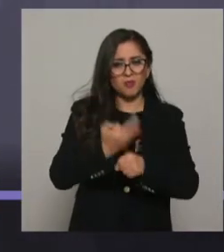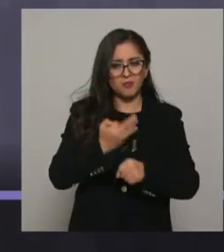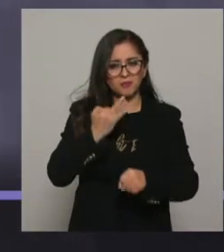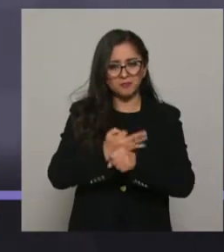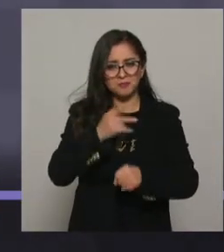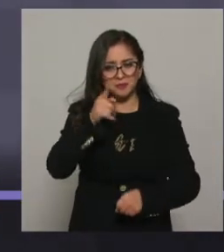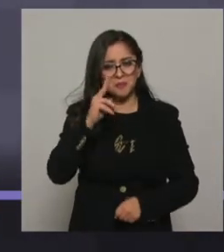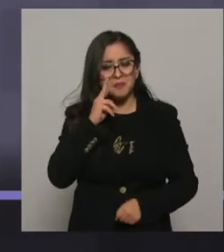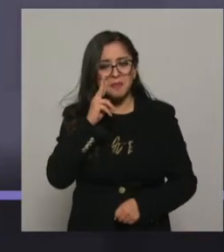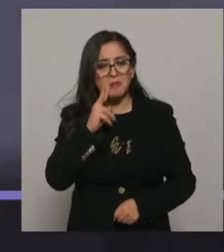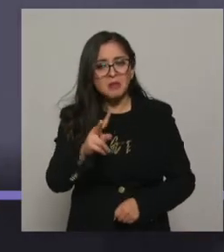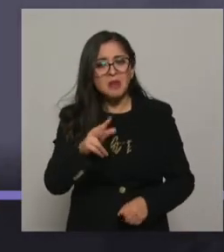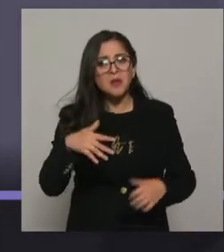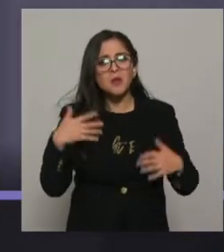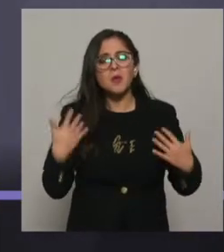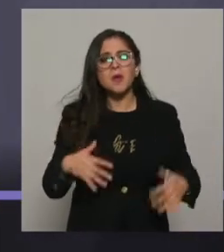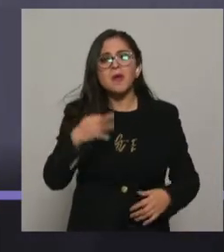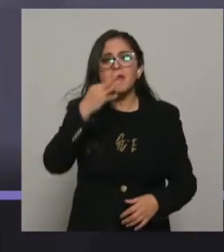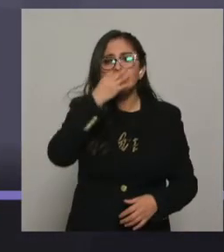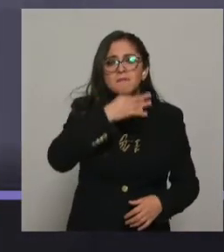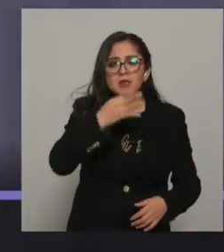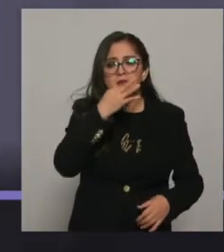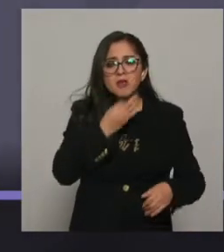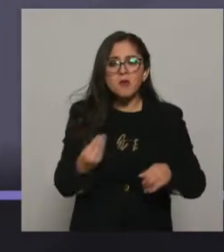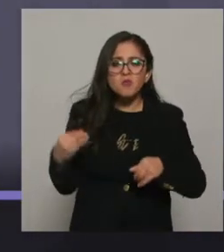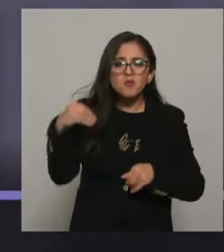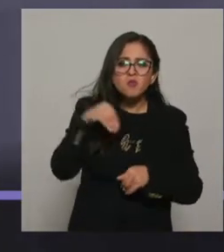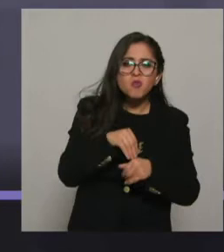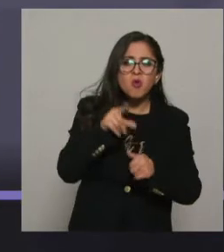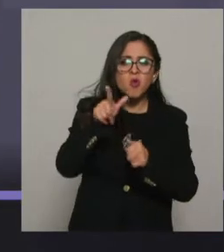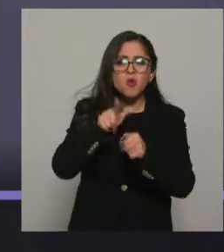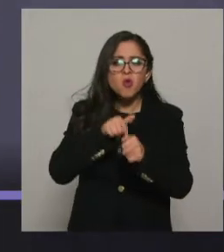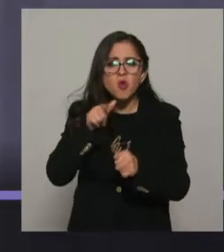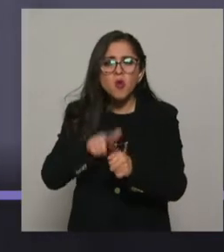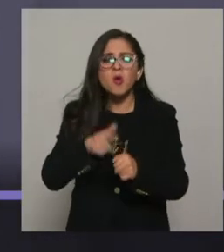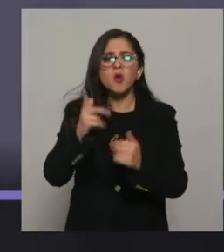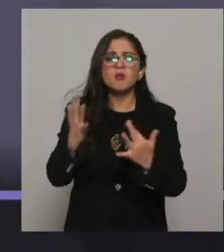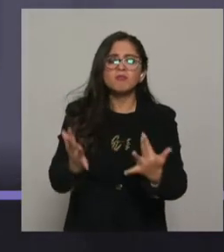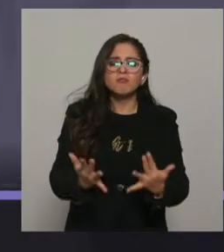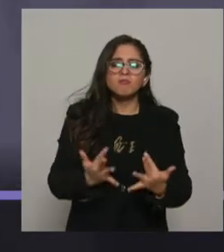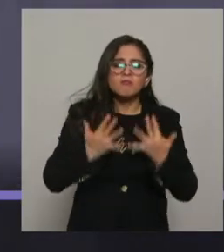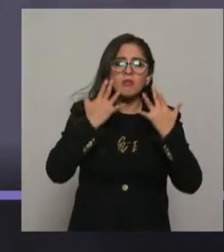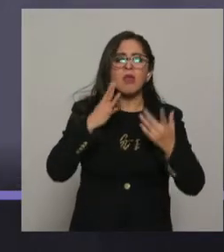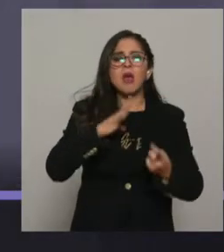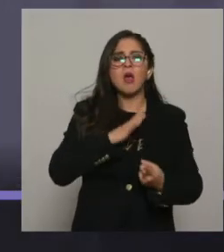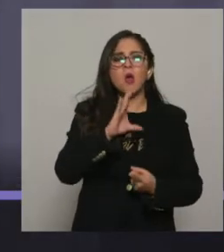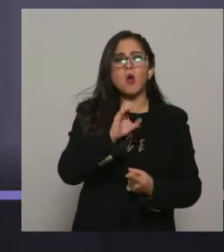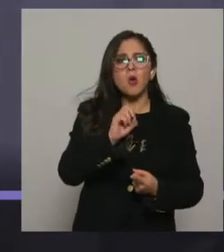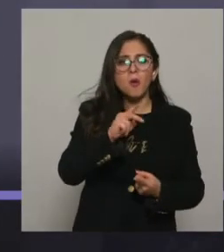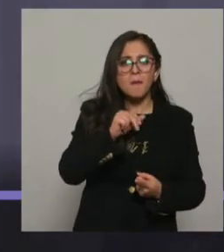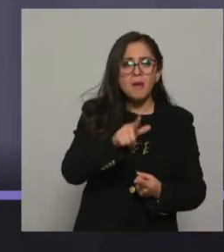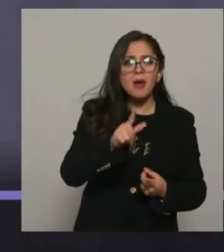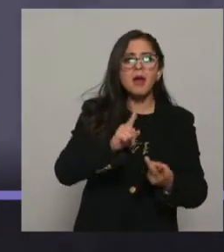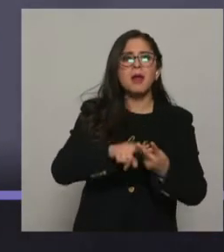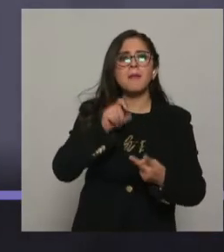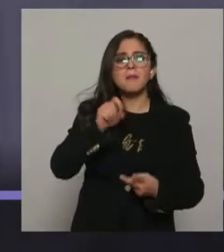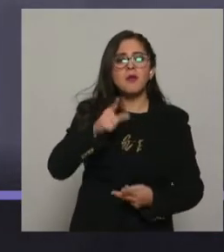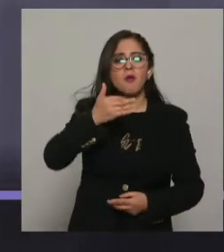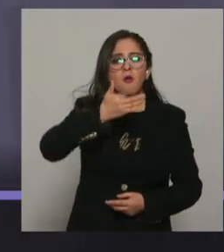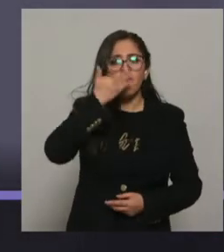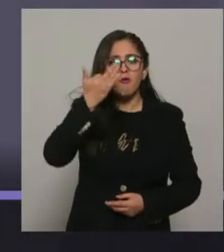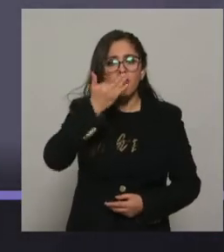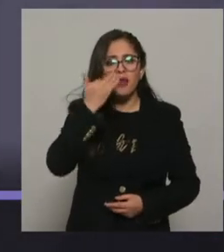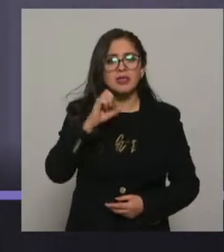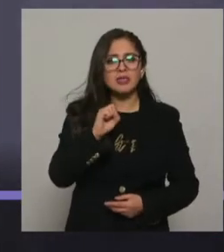pantalla, es una fiesta de color y además de olor, de aromas, también hay mucho copal, la flor misma de cempasúchil